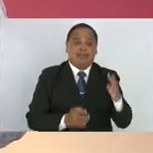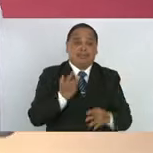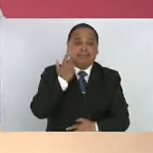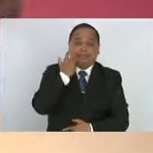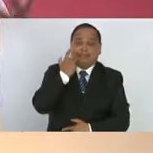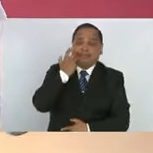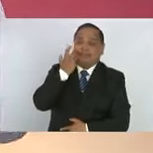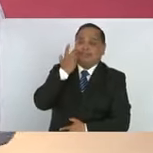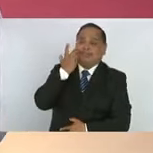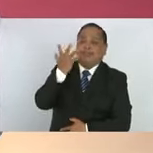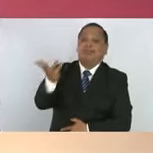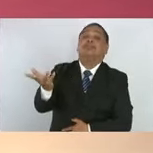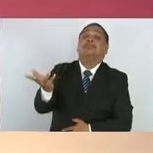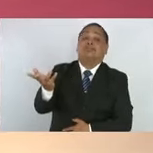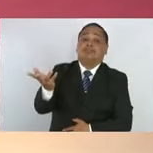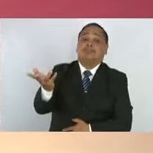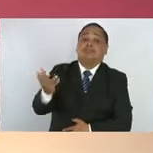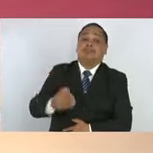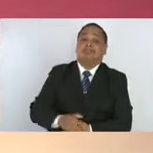se